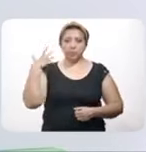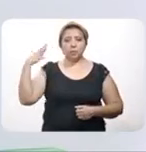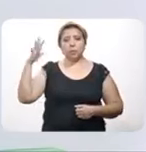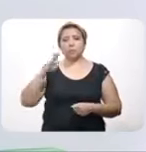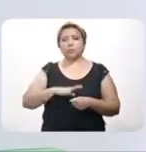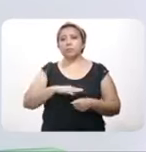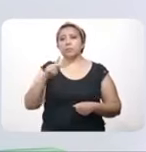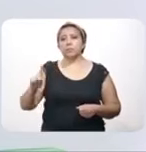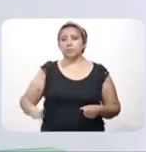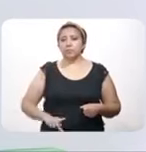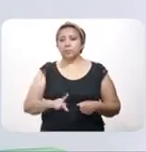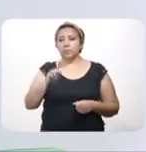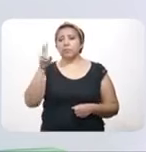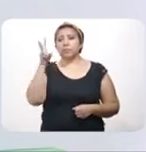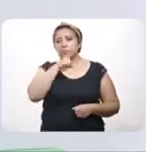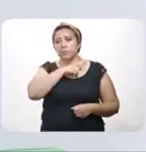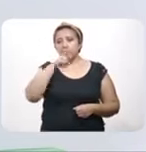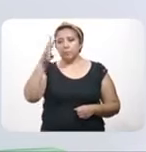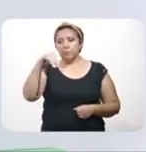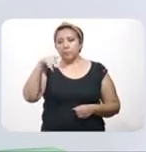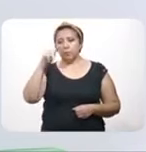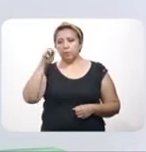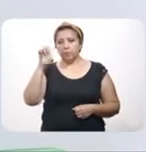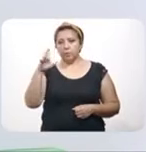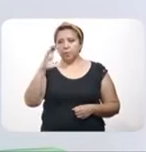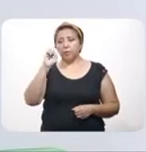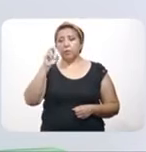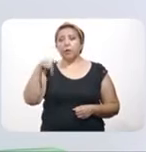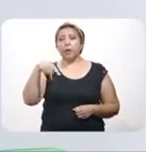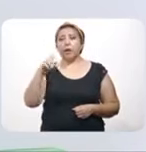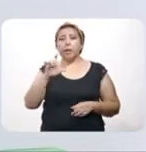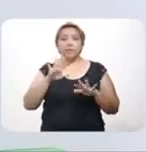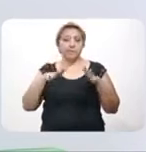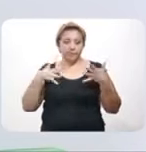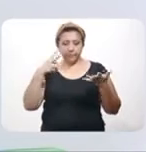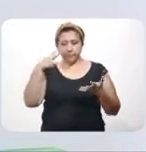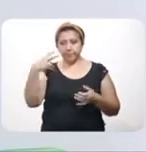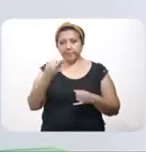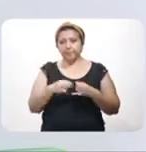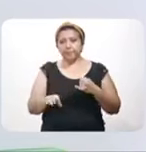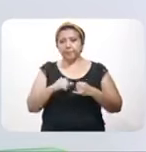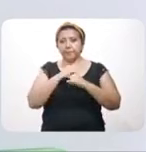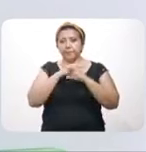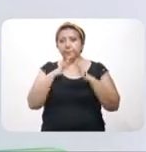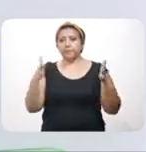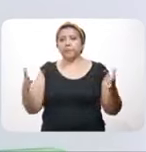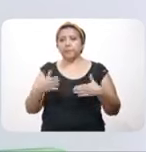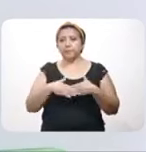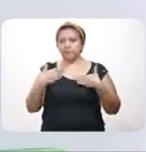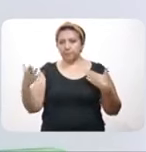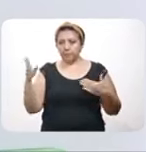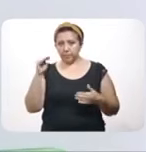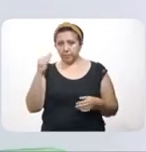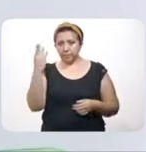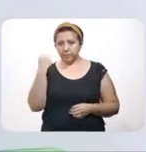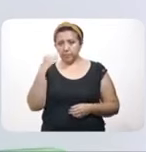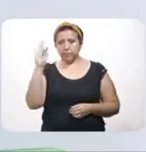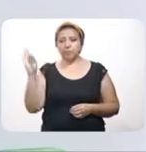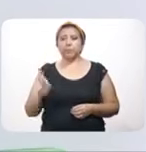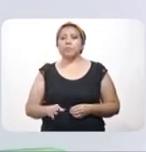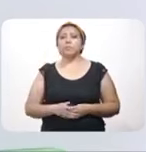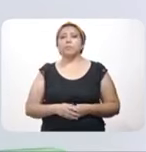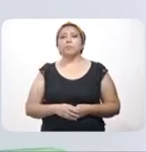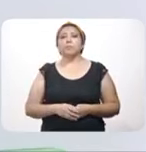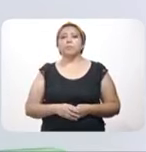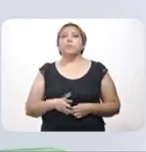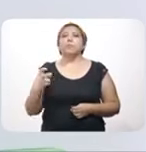adultos mayores en los municipios de Valladolid, Motul y Concal. Según consta en el último corte realizado, el avance fue del